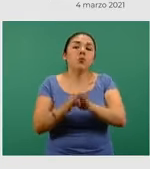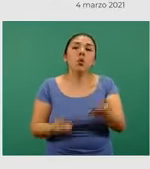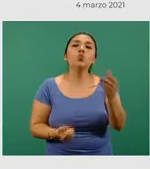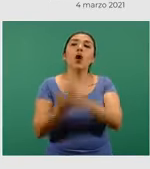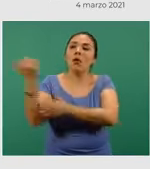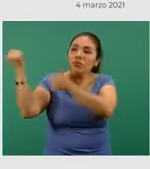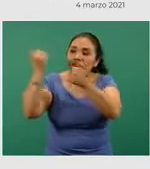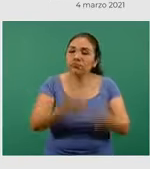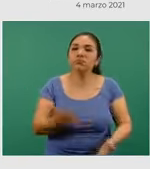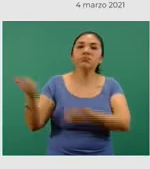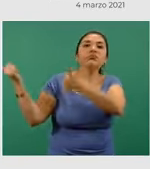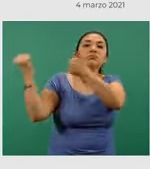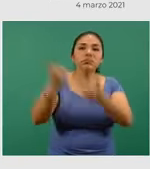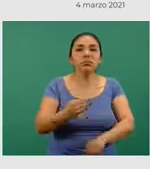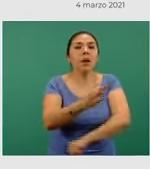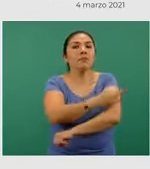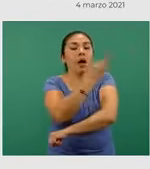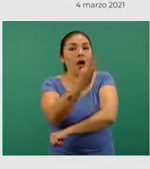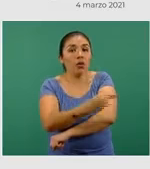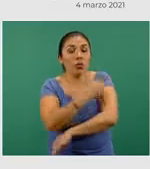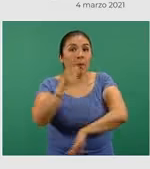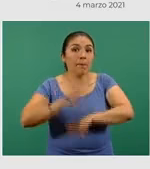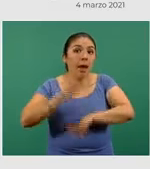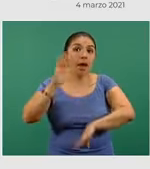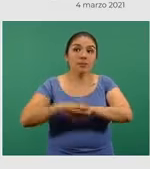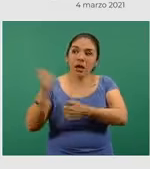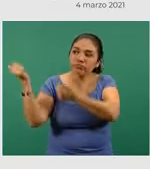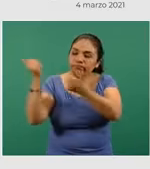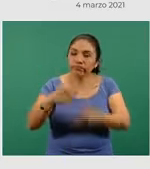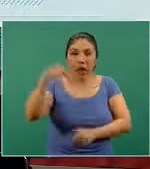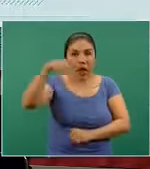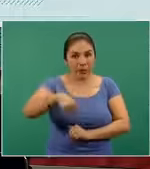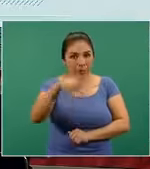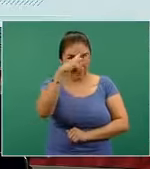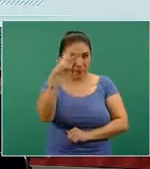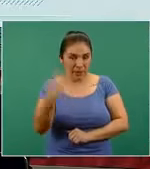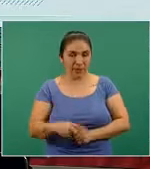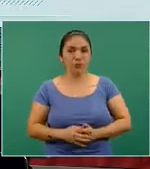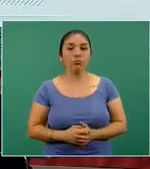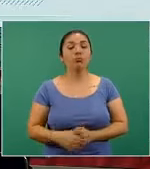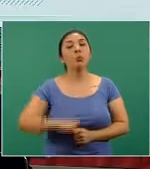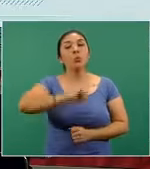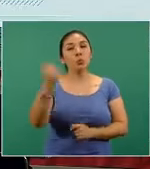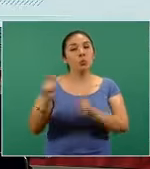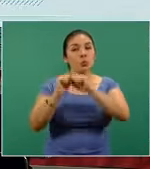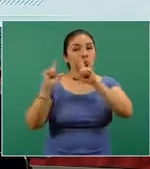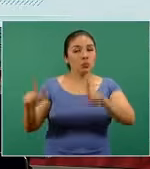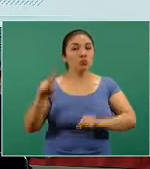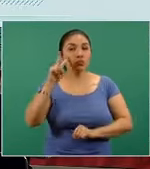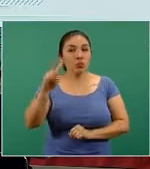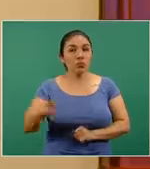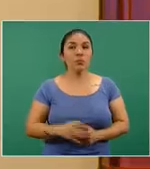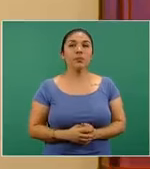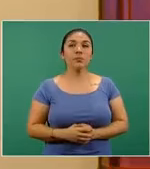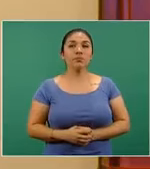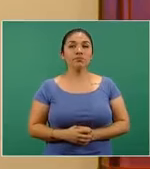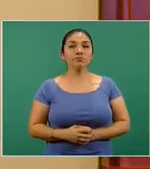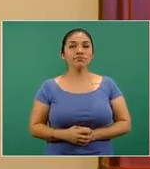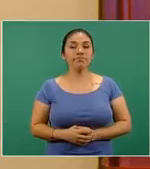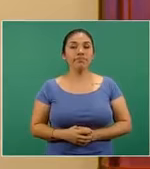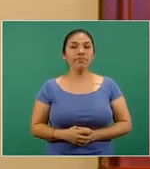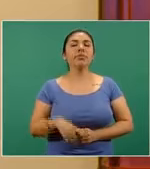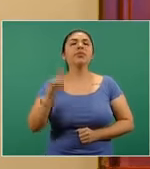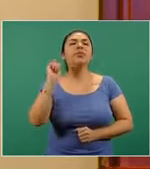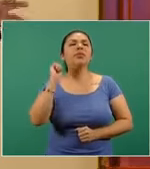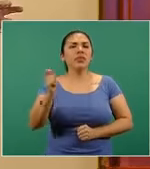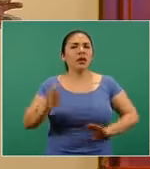nuevas dosis y los nuevos embarques de vacuna que siguen llegando al país. Si vemos la siguiente diapositiva, aquí actualizamos las